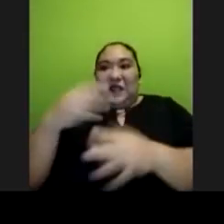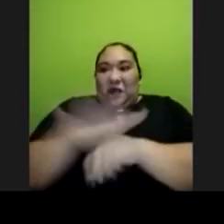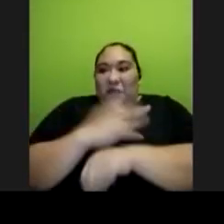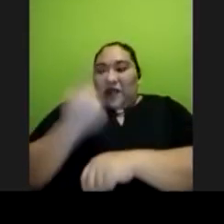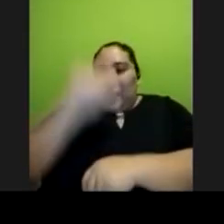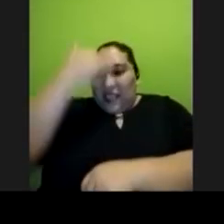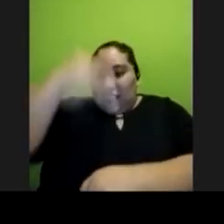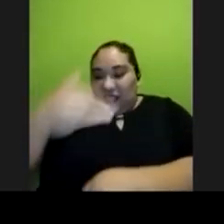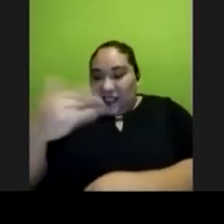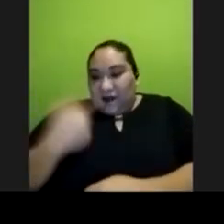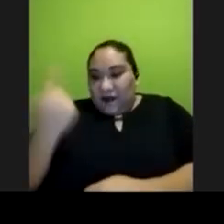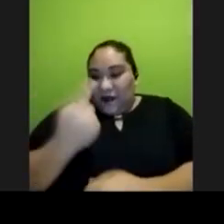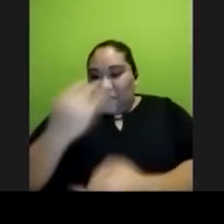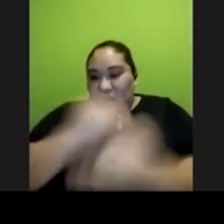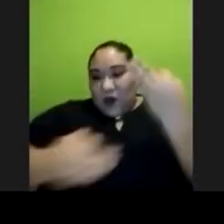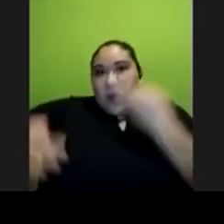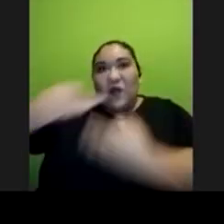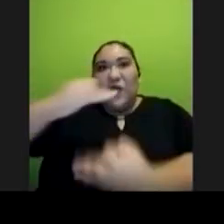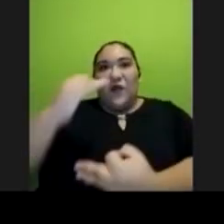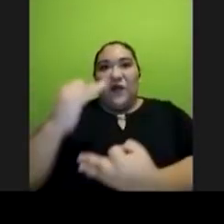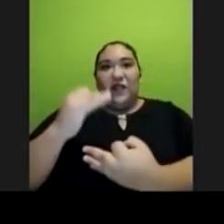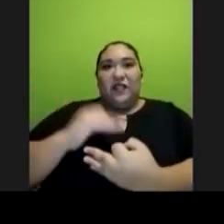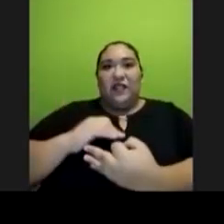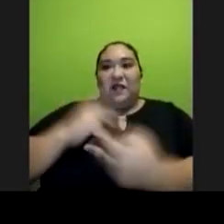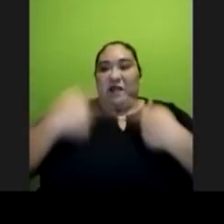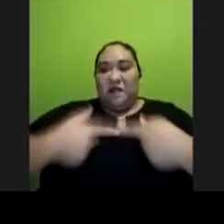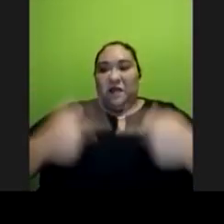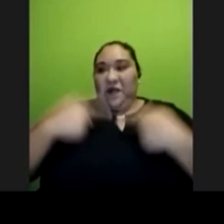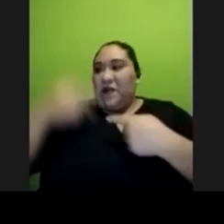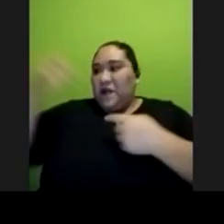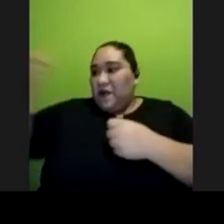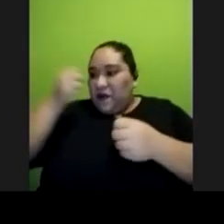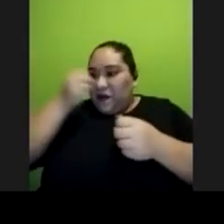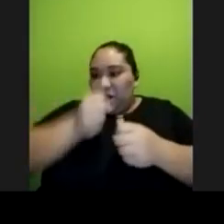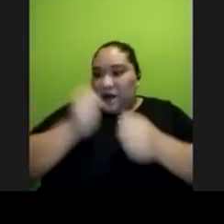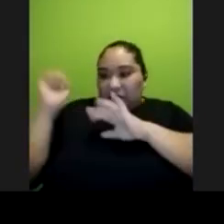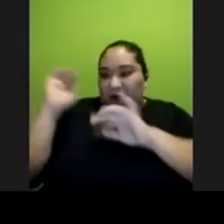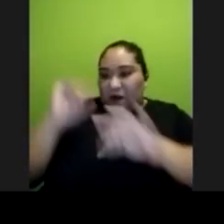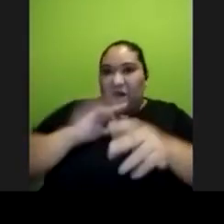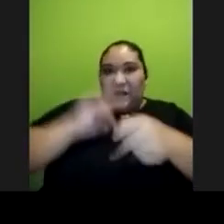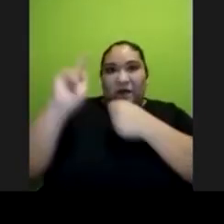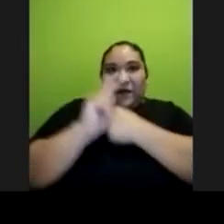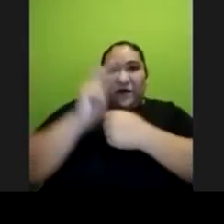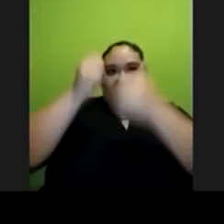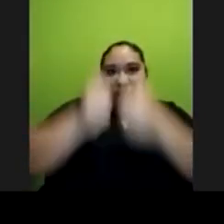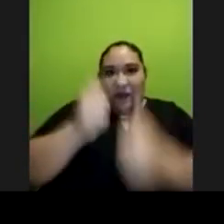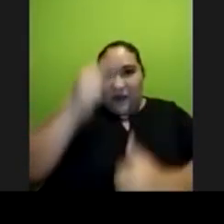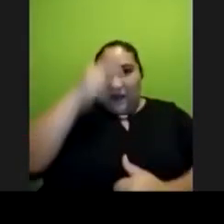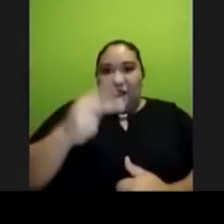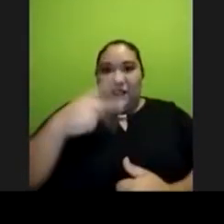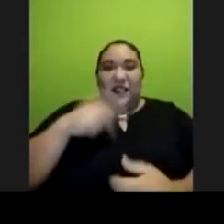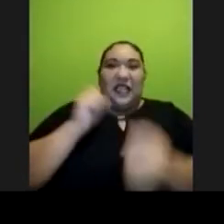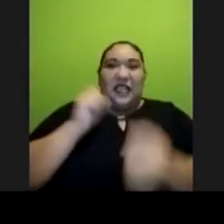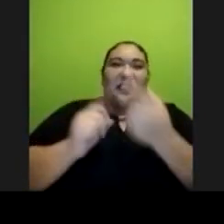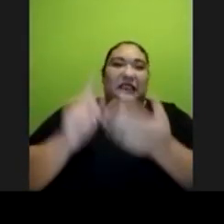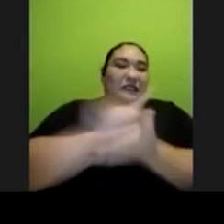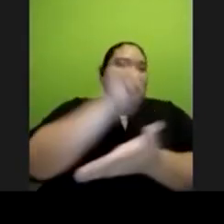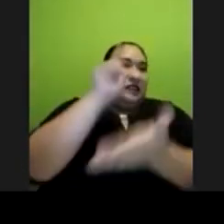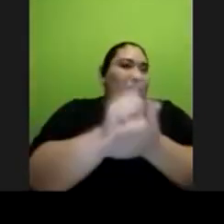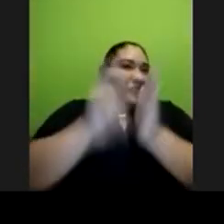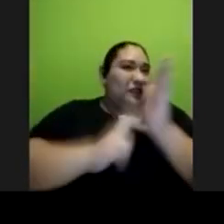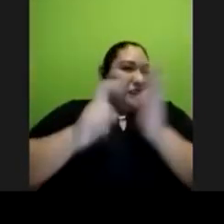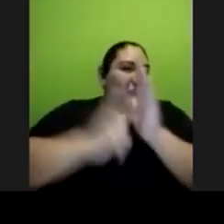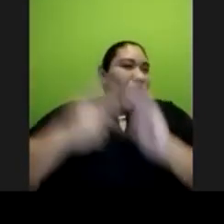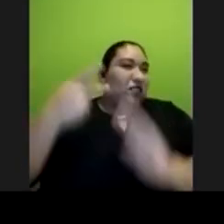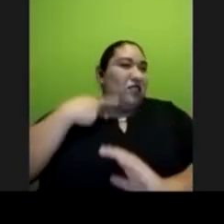sido uno de los puntos, digámosle, débiles de la política pública de los últimos años, ni siquiera